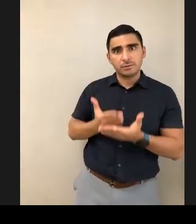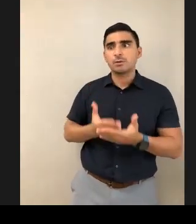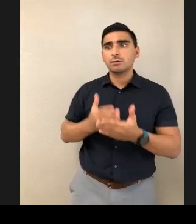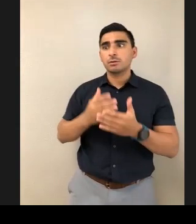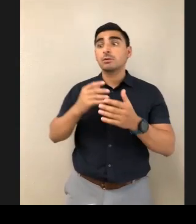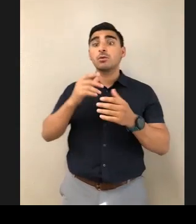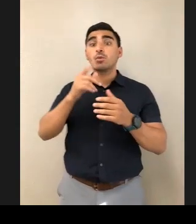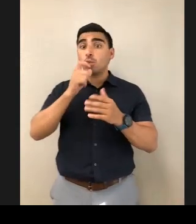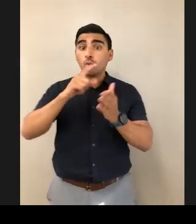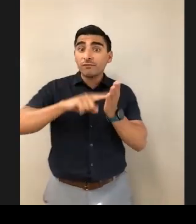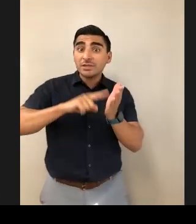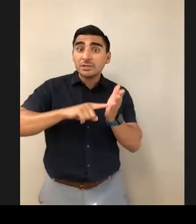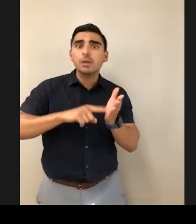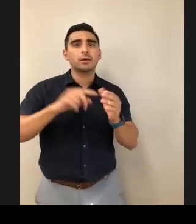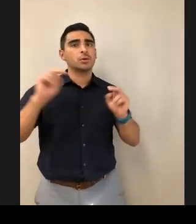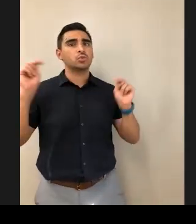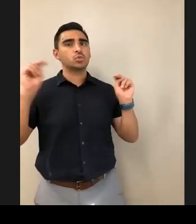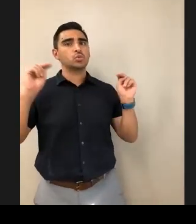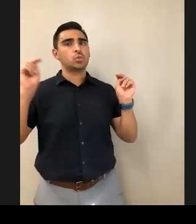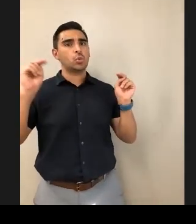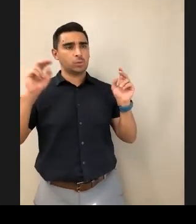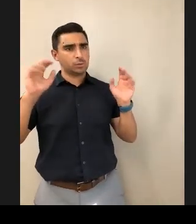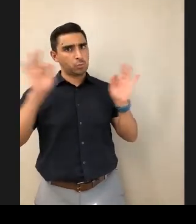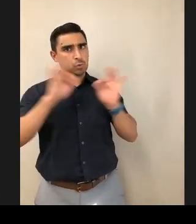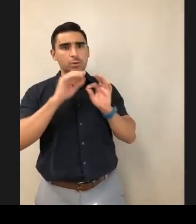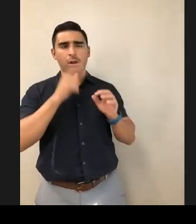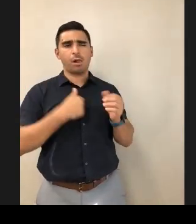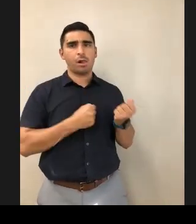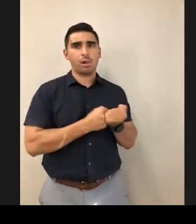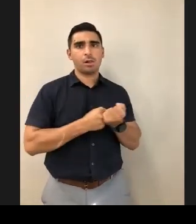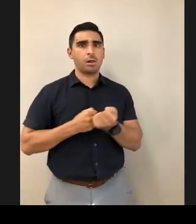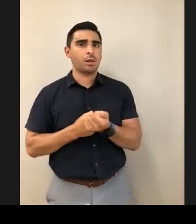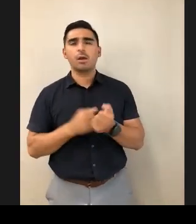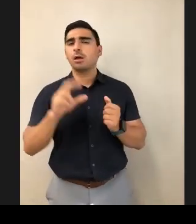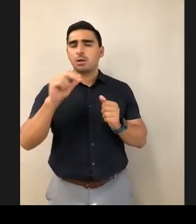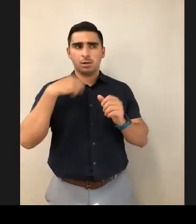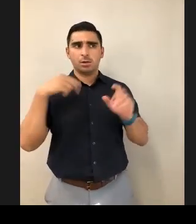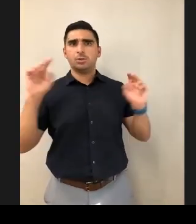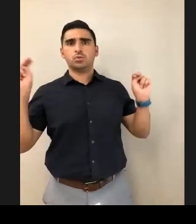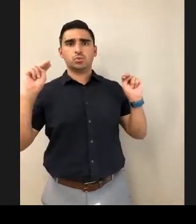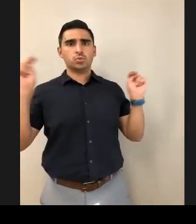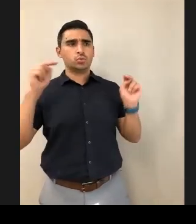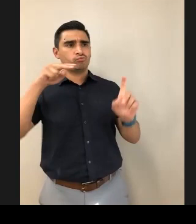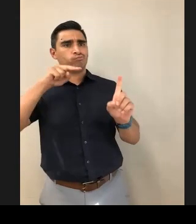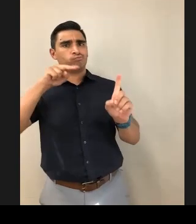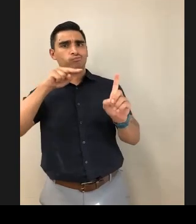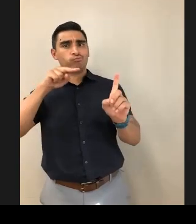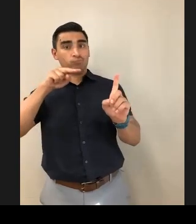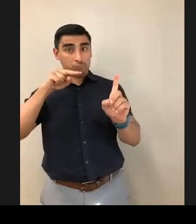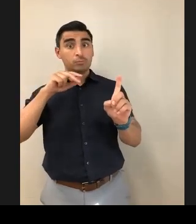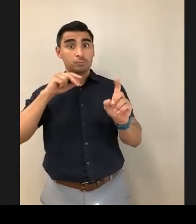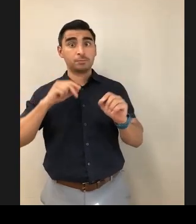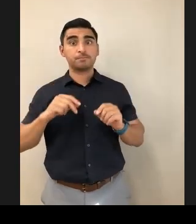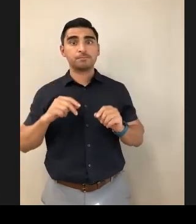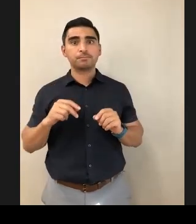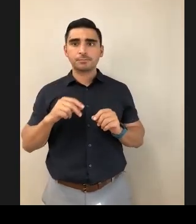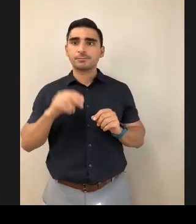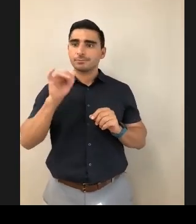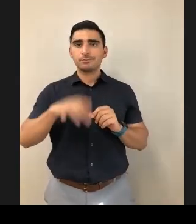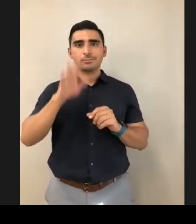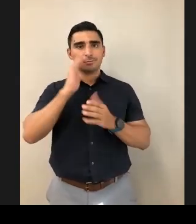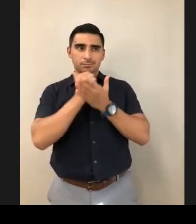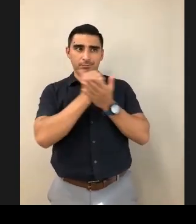evidencia, objetivo, se lleve a cabo por personas neutrales y que se